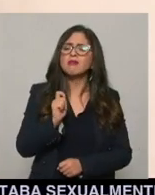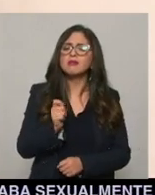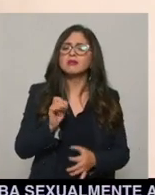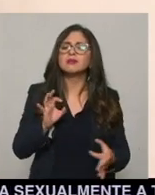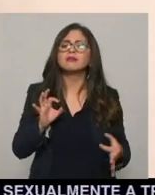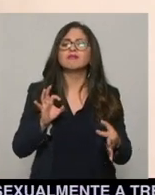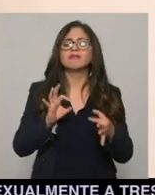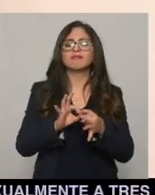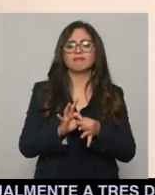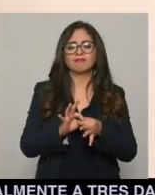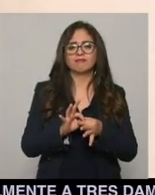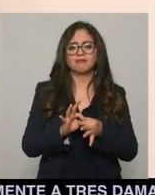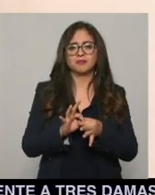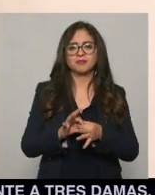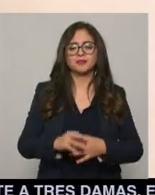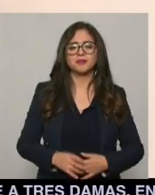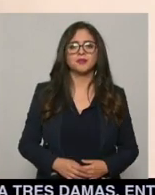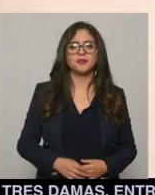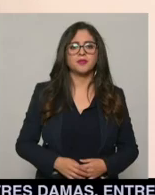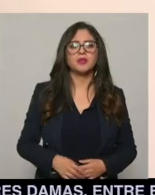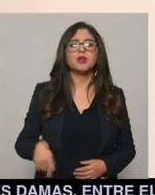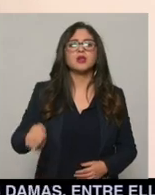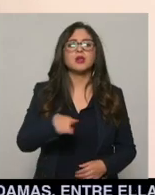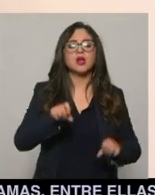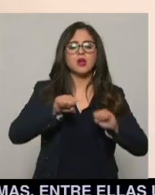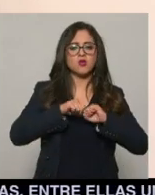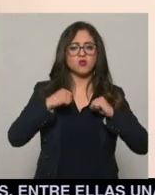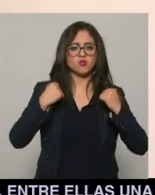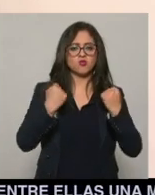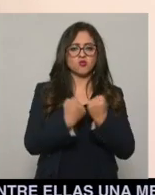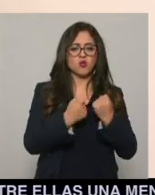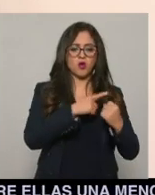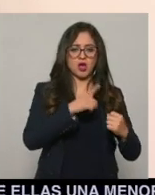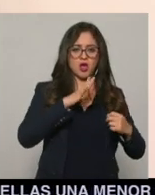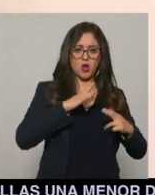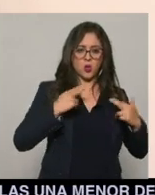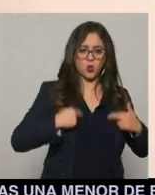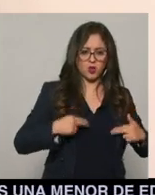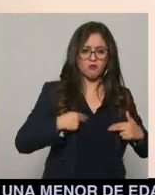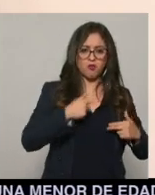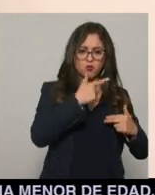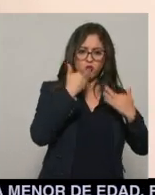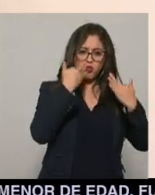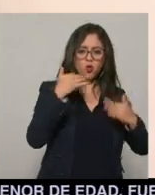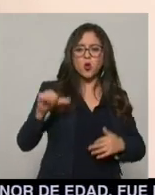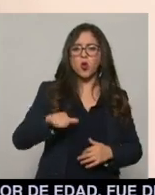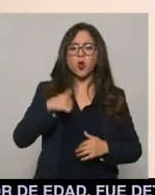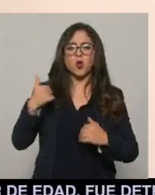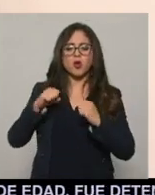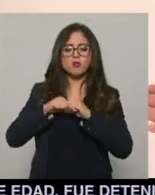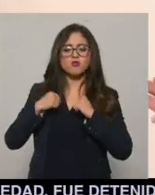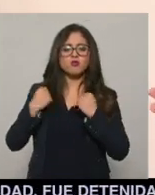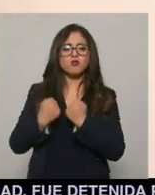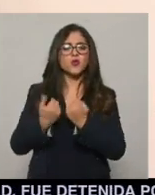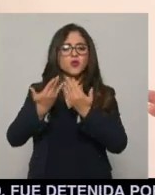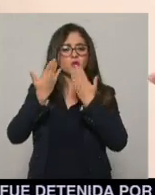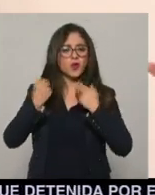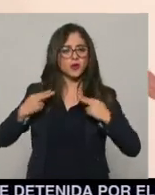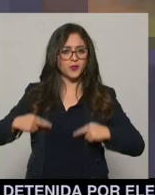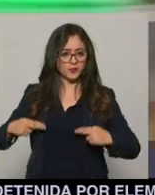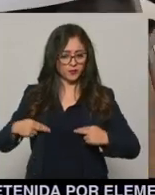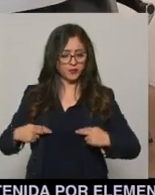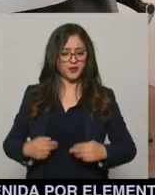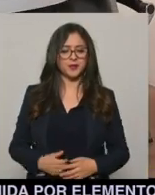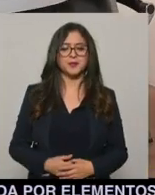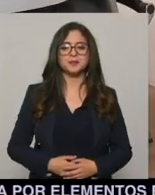absoluta de la delincuencia organizada uniformada con otras delincuencias no uniformadas. En tu registro, bueno,